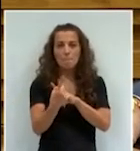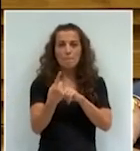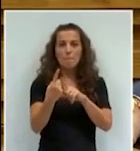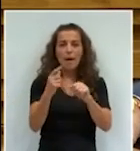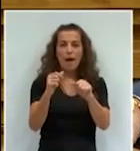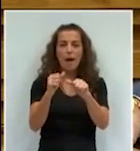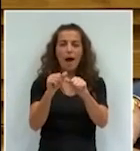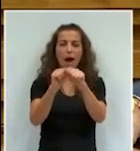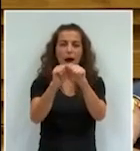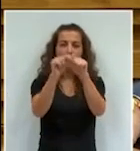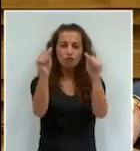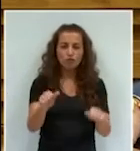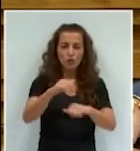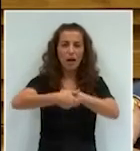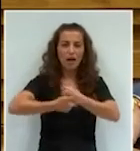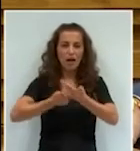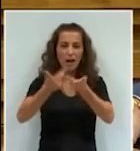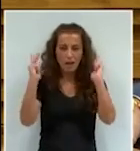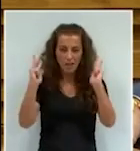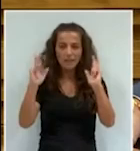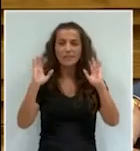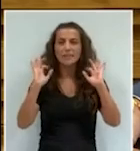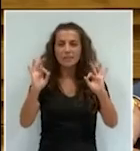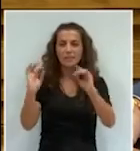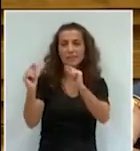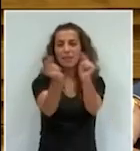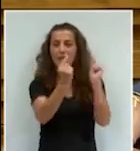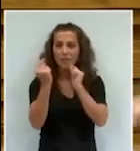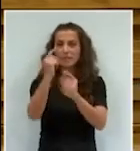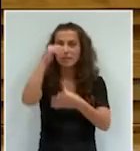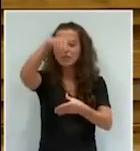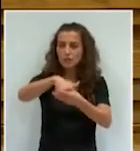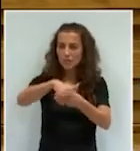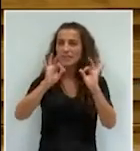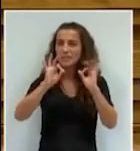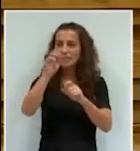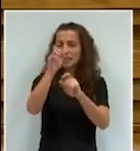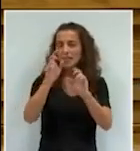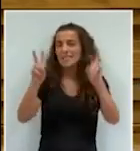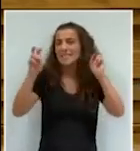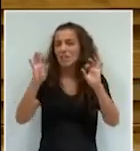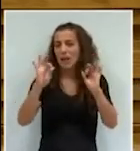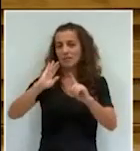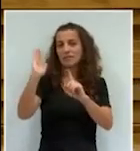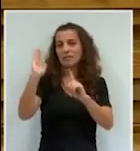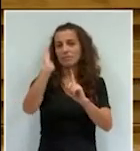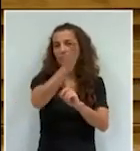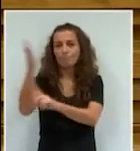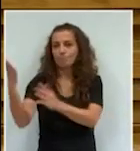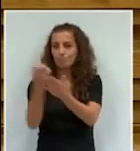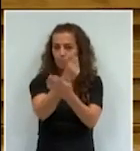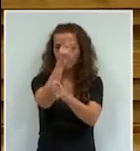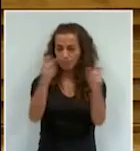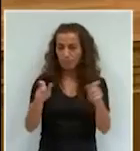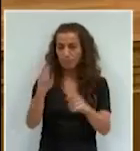por frenar la situación y se queda otra vez en titulares de prensa sumará una nueva decepción a los españoles tras las ya consumadas con la